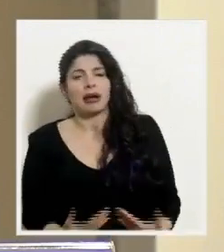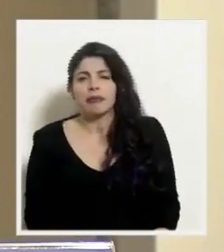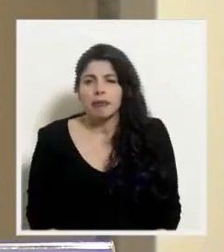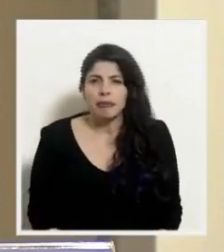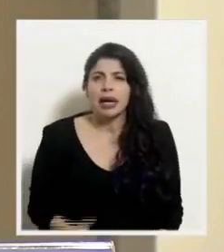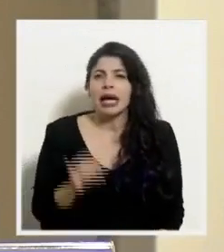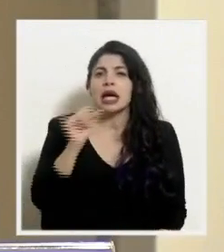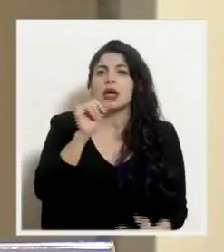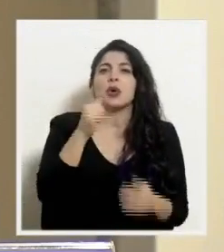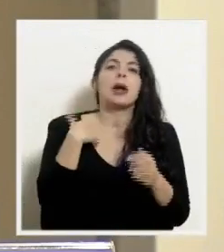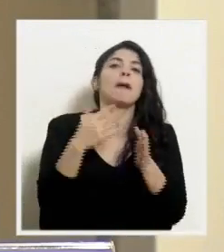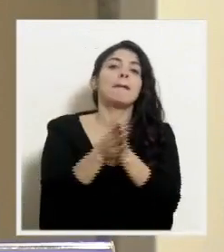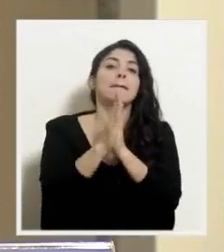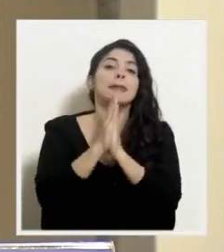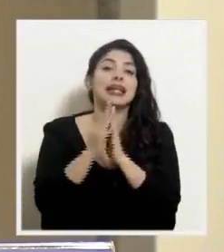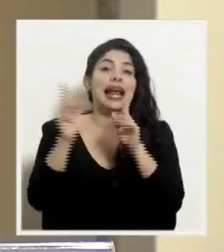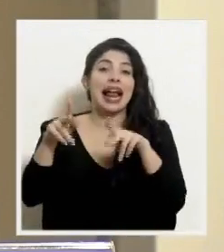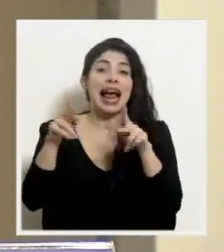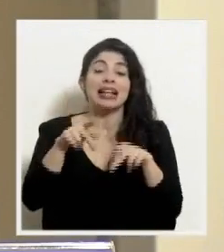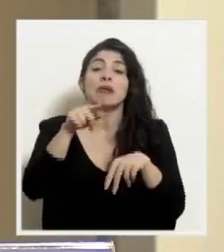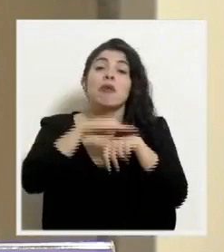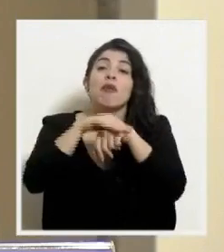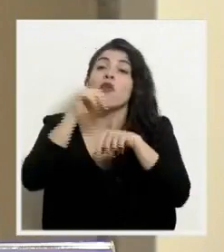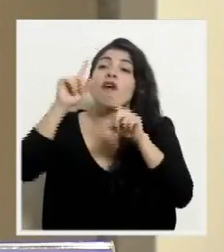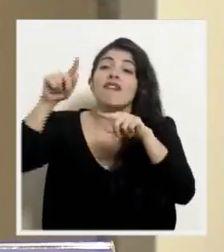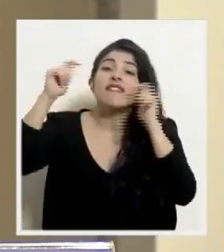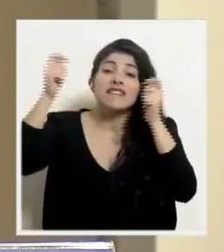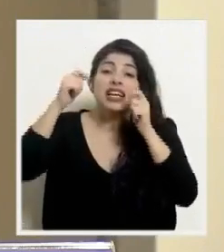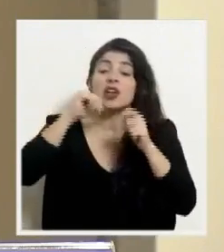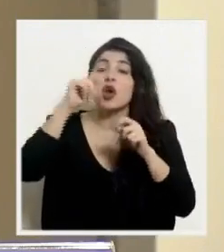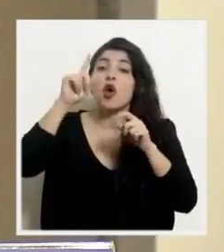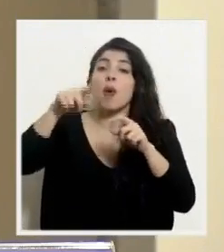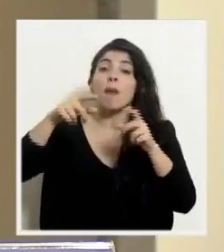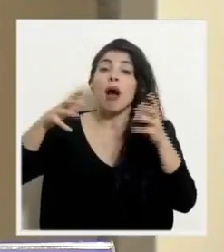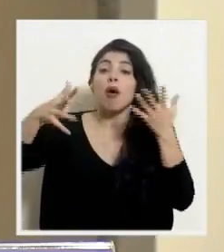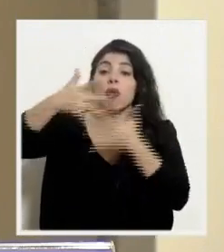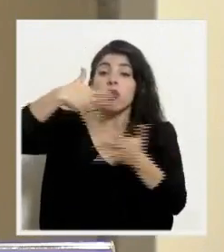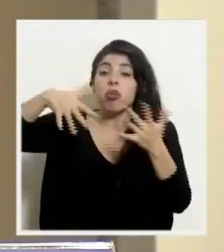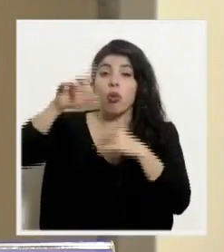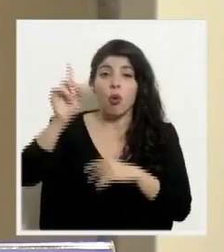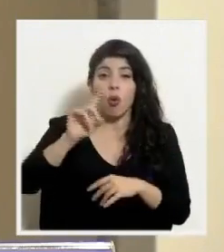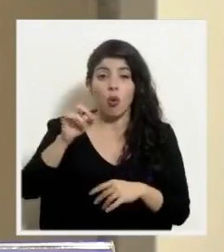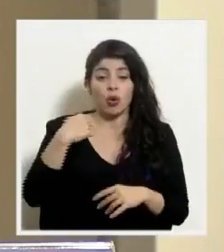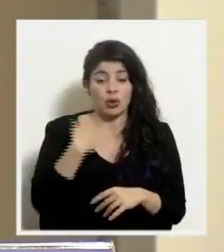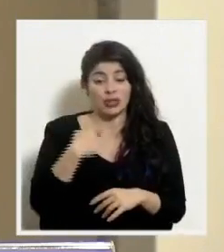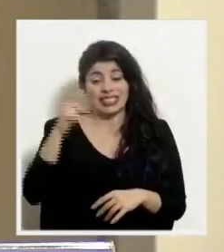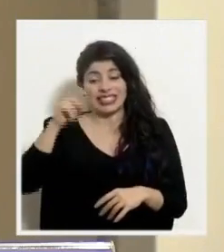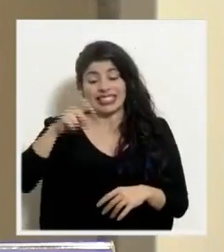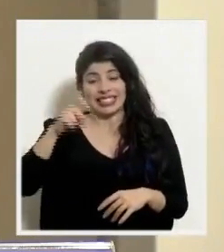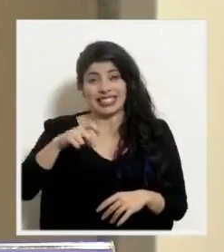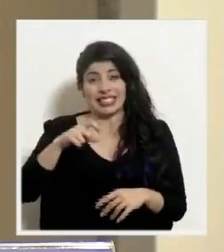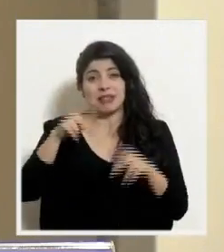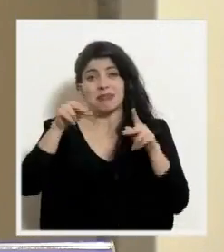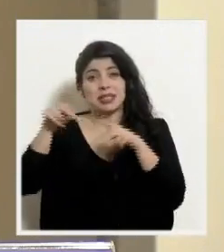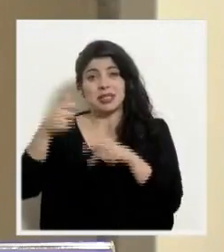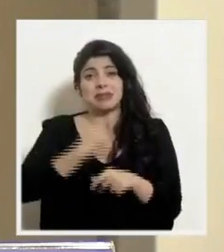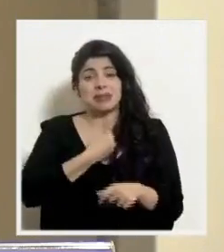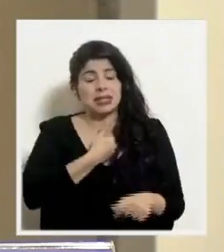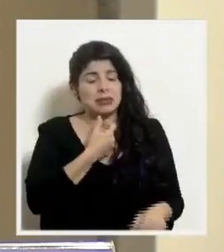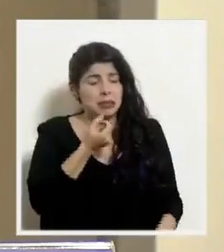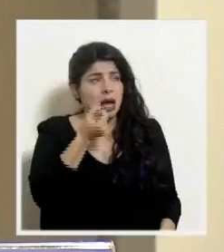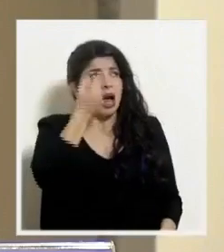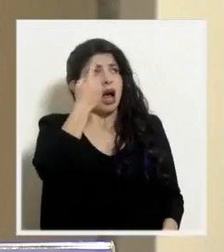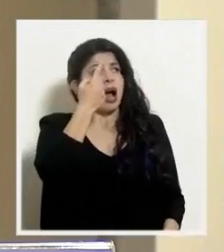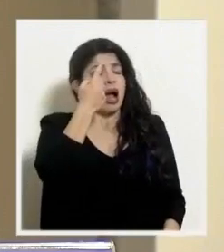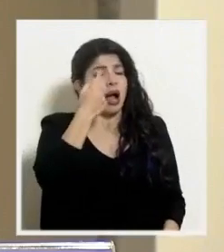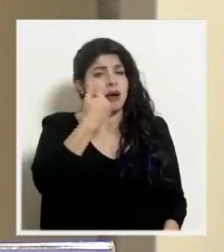le pedimos a la gente que no vaya a fiestas, que no rompa las burbujas sociales. Necesitamos que se convenzan todos, necesitamos que los padres